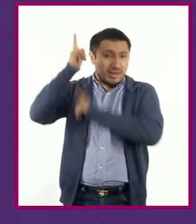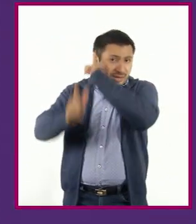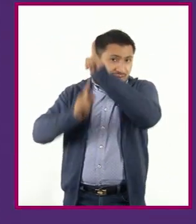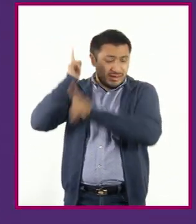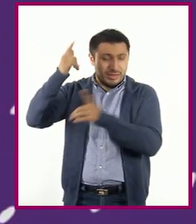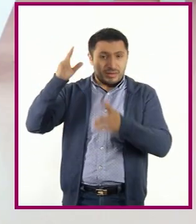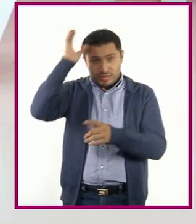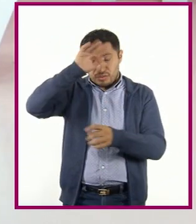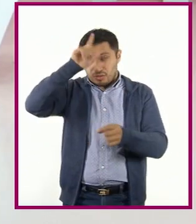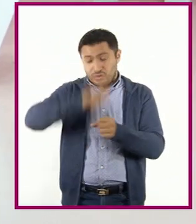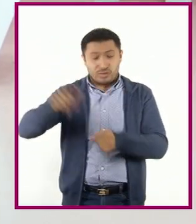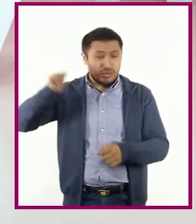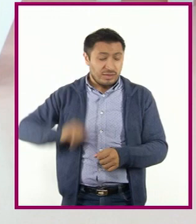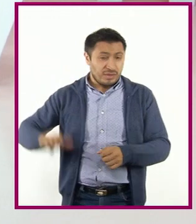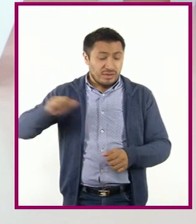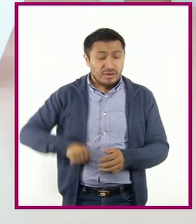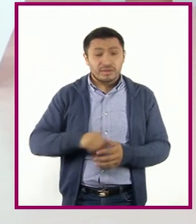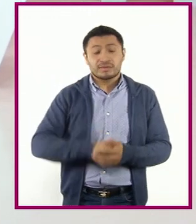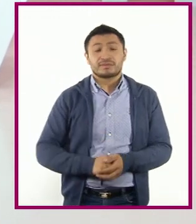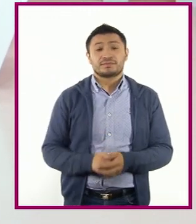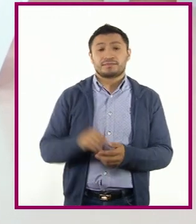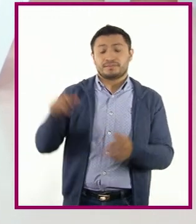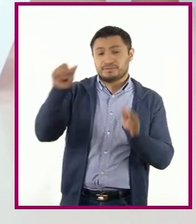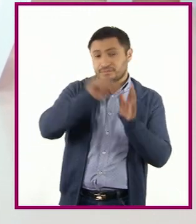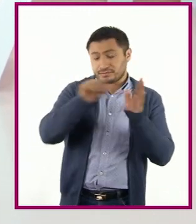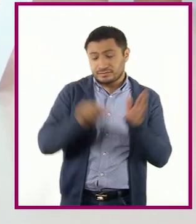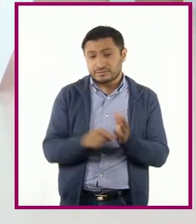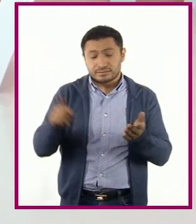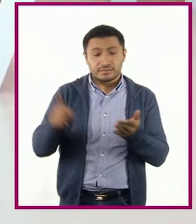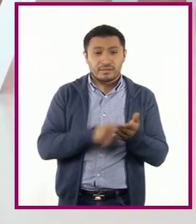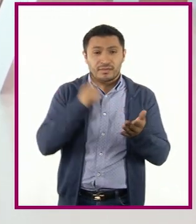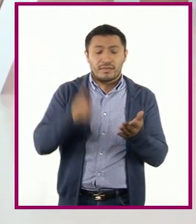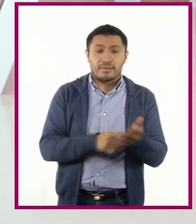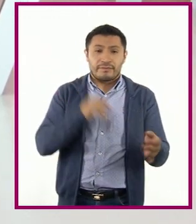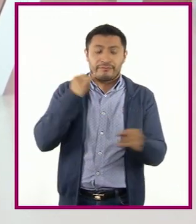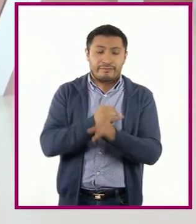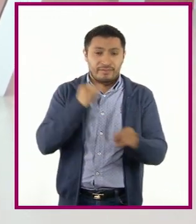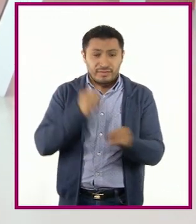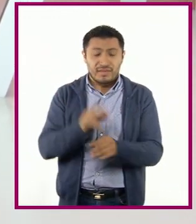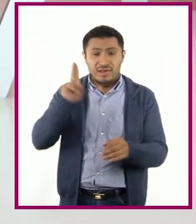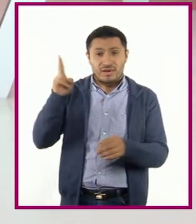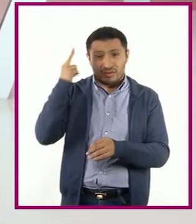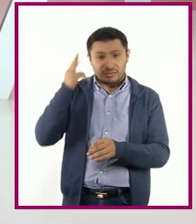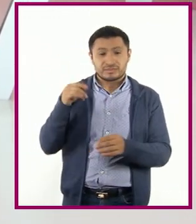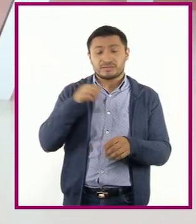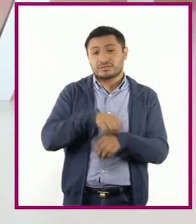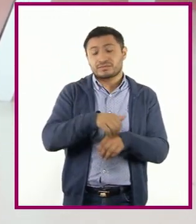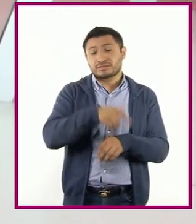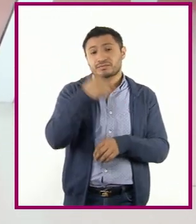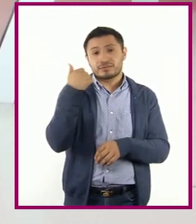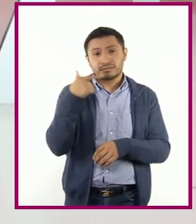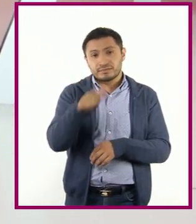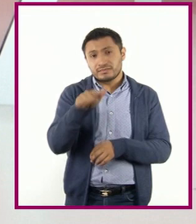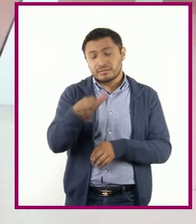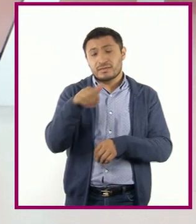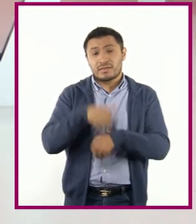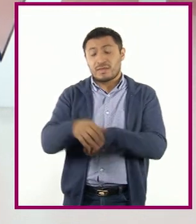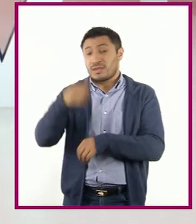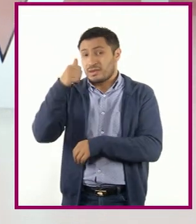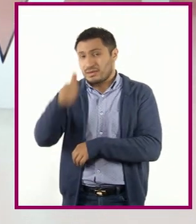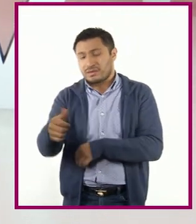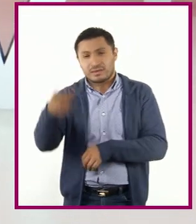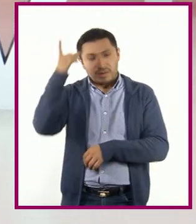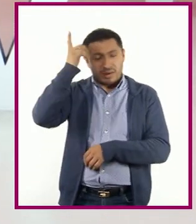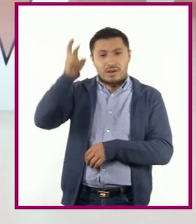griega. En el artículo de la revista digital universitaria de la UNAM, volumen 17, número 6, la doctora